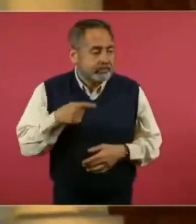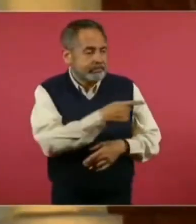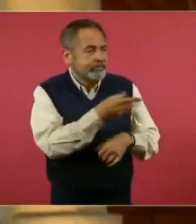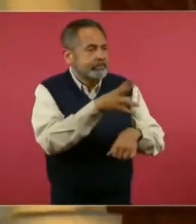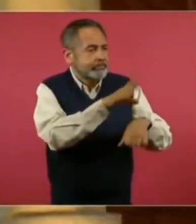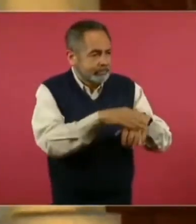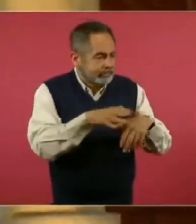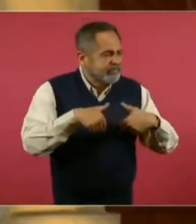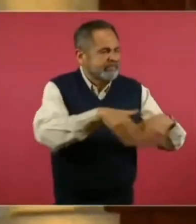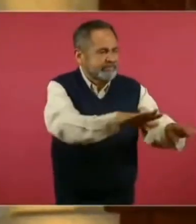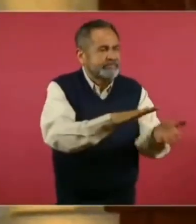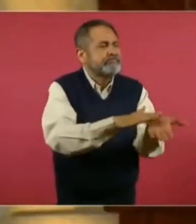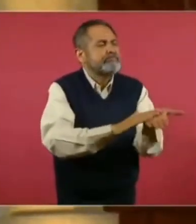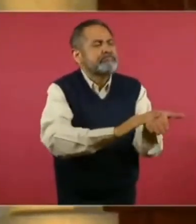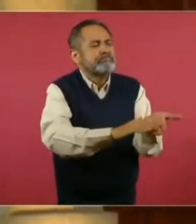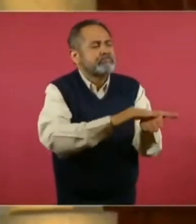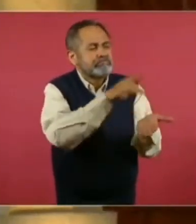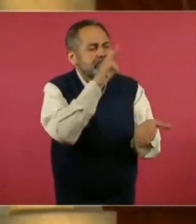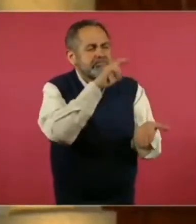de arriba